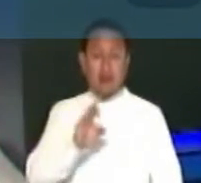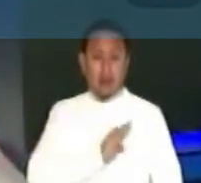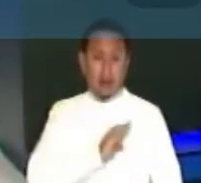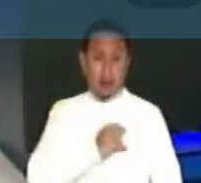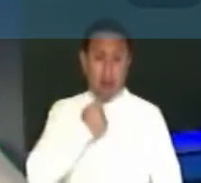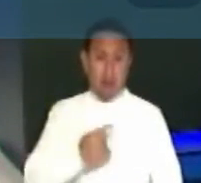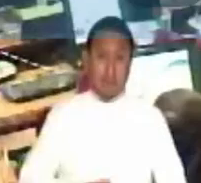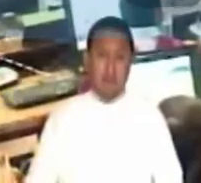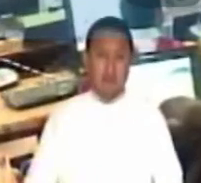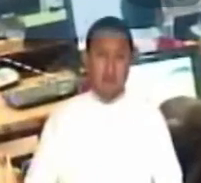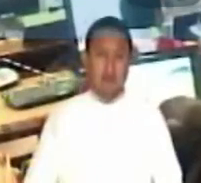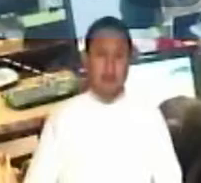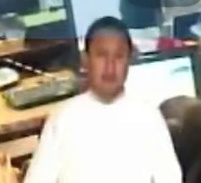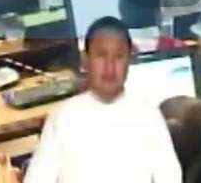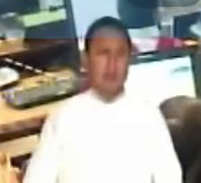Veamos.